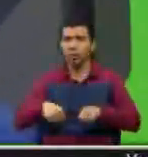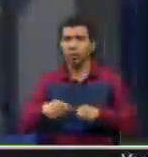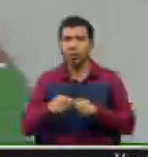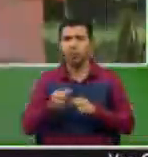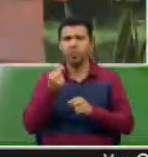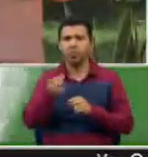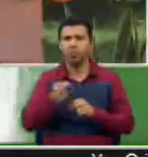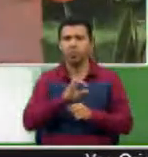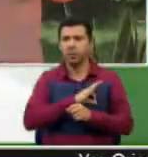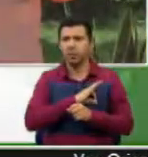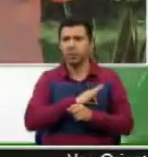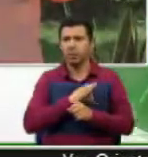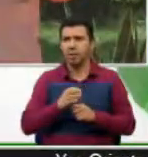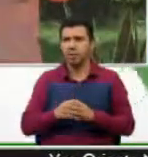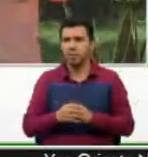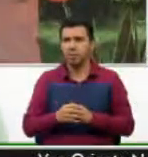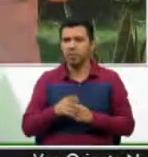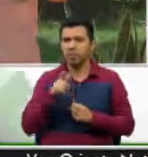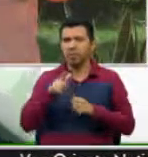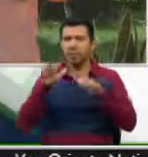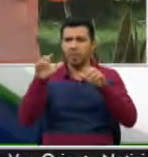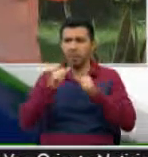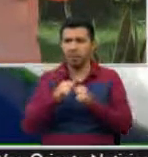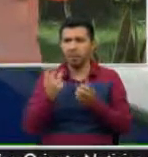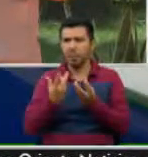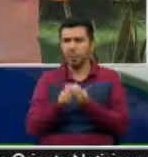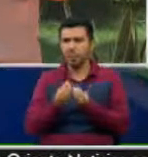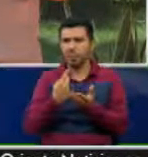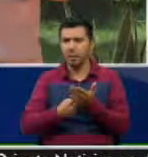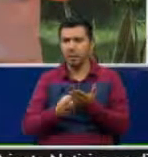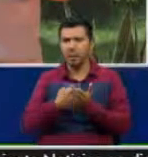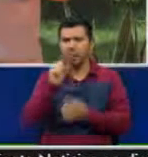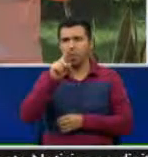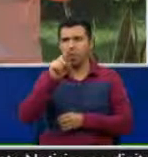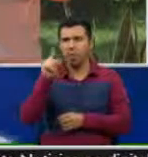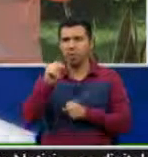en plenaria de la Duma Departamental hacia las 11 de la mañana. Buenas tardes.